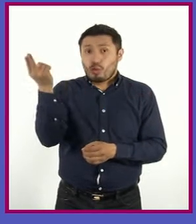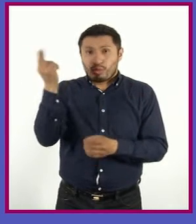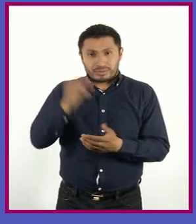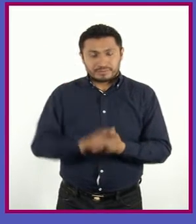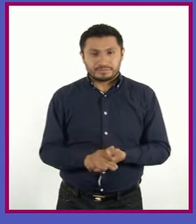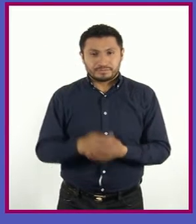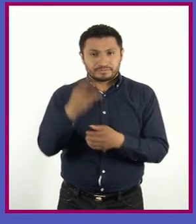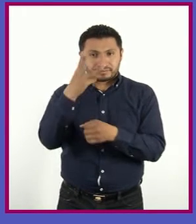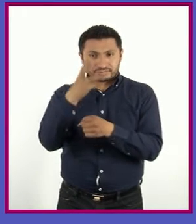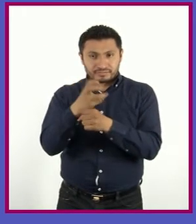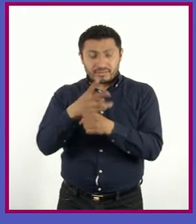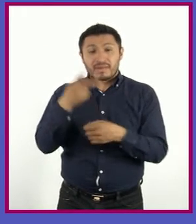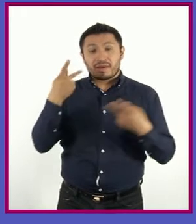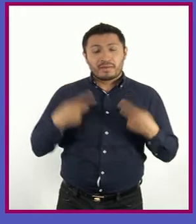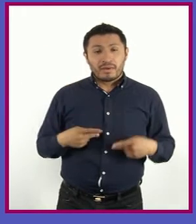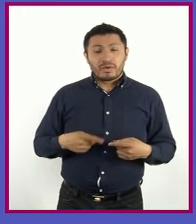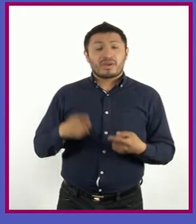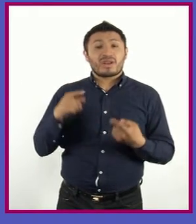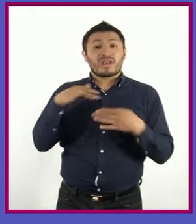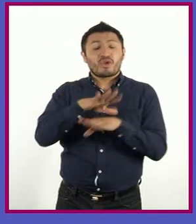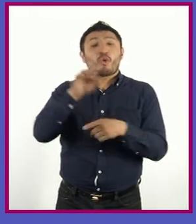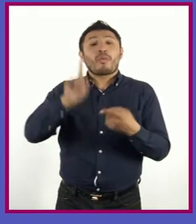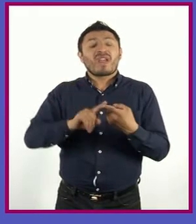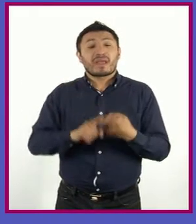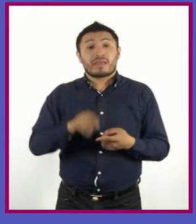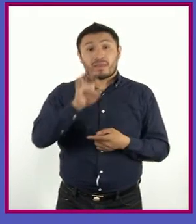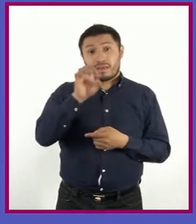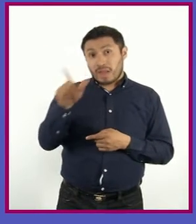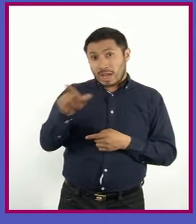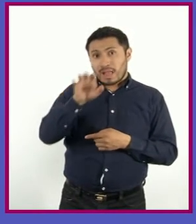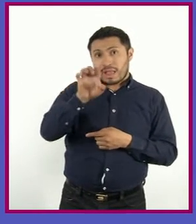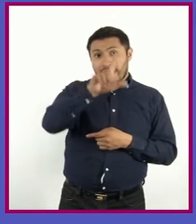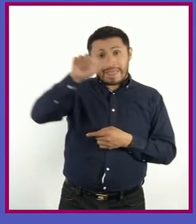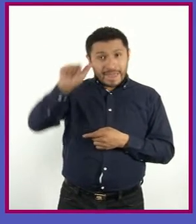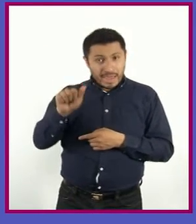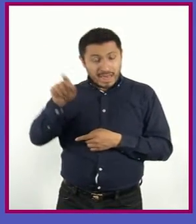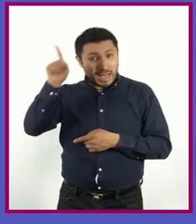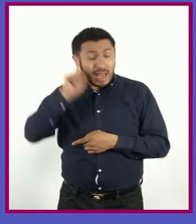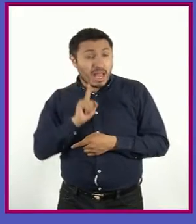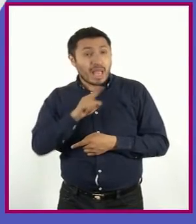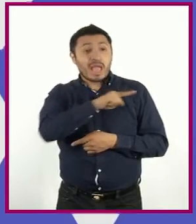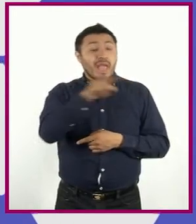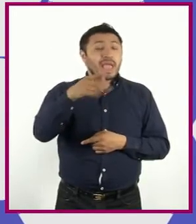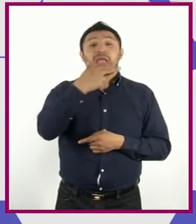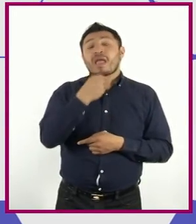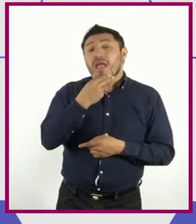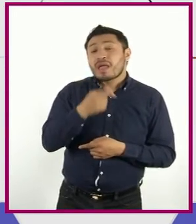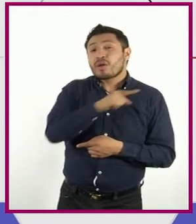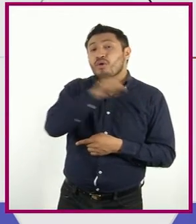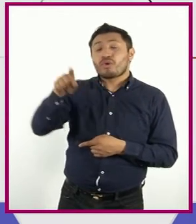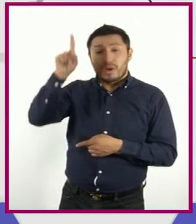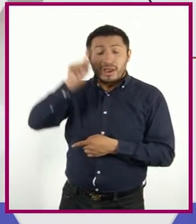La tercera persona es de quien se habla, él, ella o ellos, ellas.